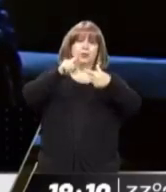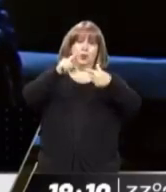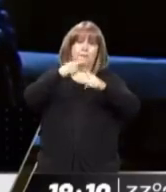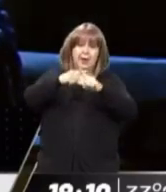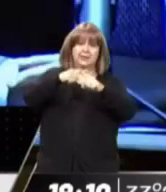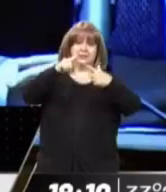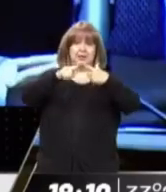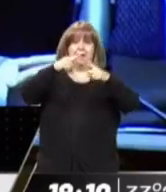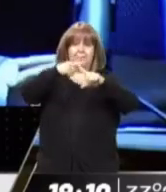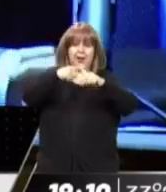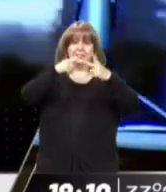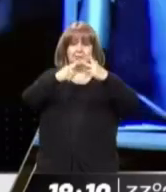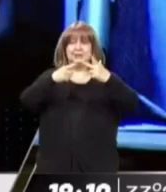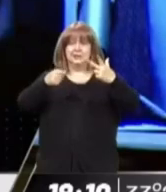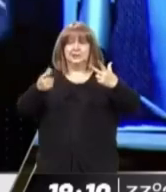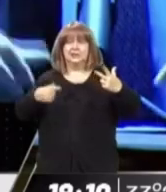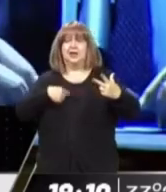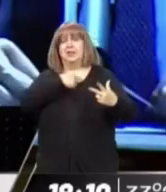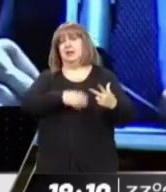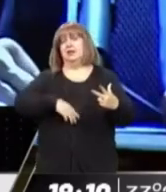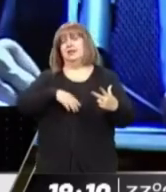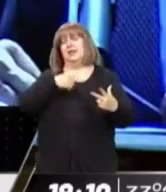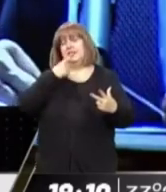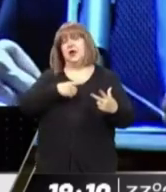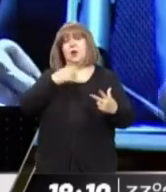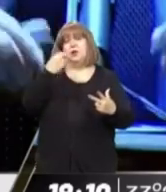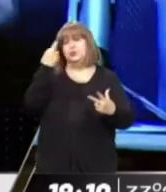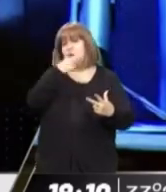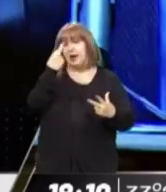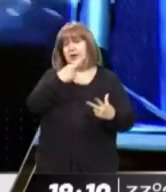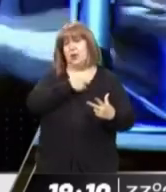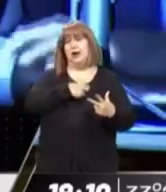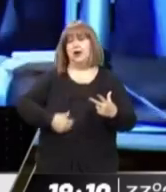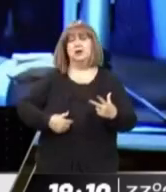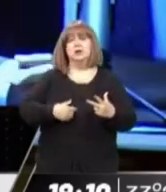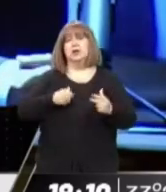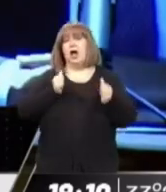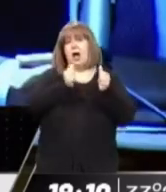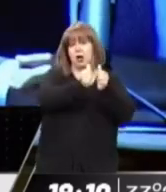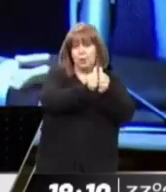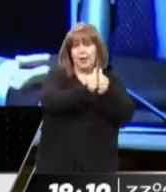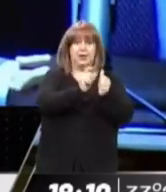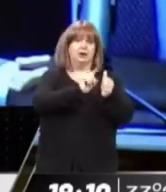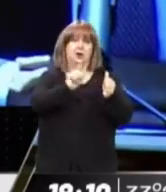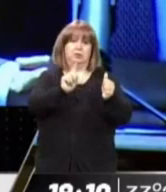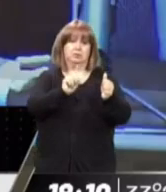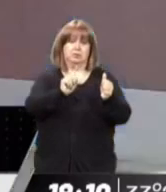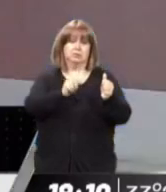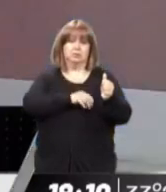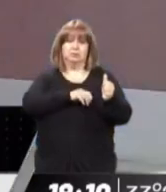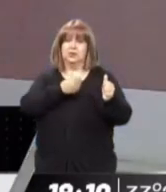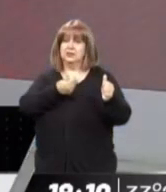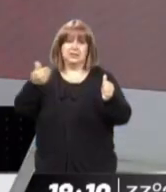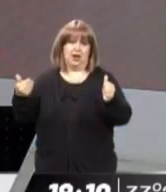ofuscada a una visita al presidente de la Nación que no laudó en favor de lo que uno esperaba, ¿no? Ahora, es curioso el contexto en el que se da,